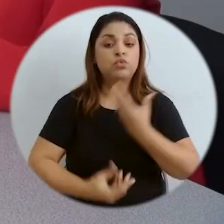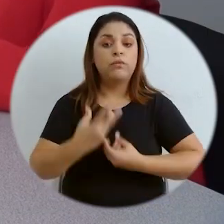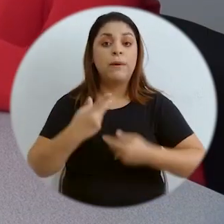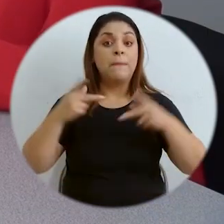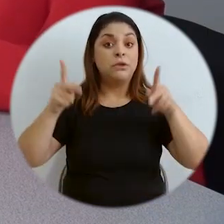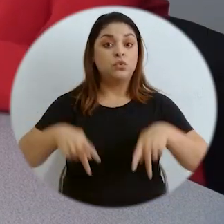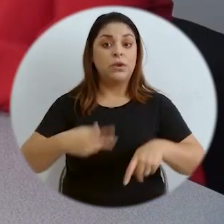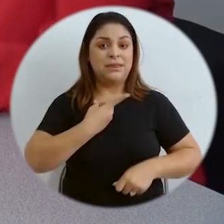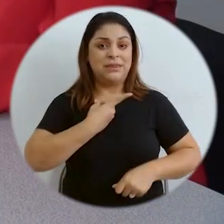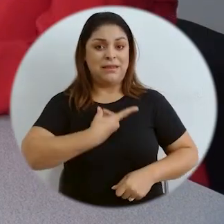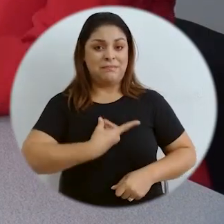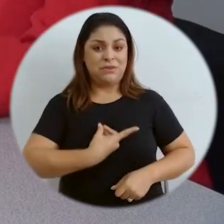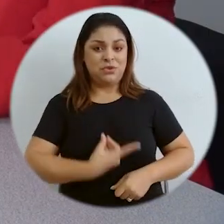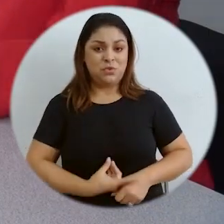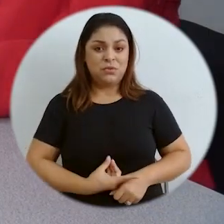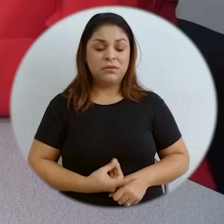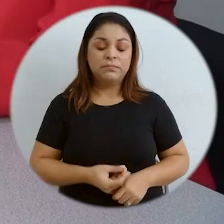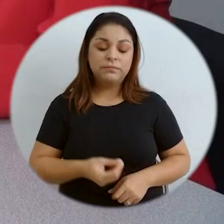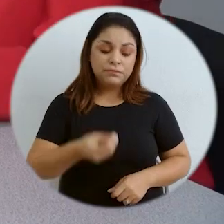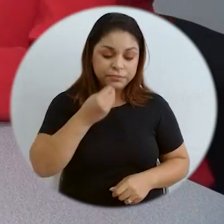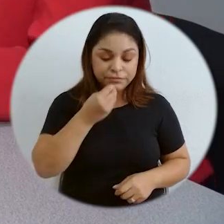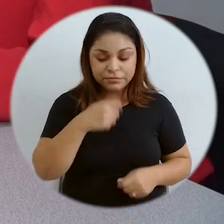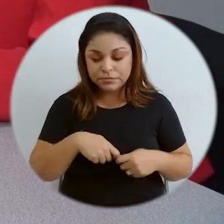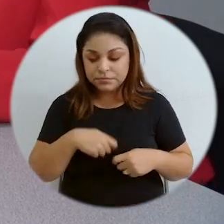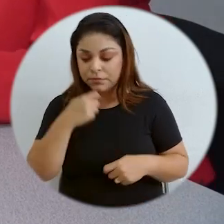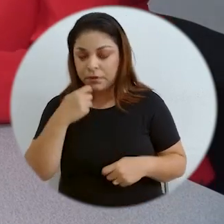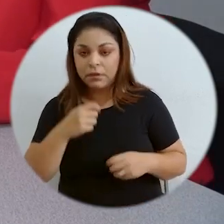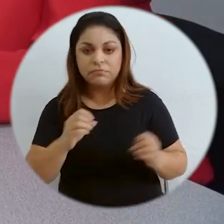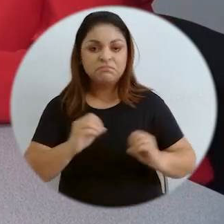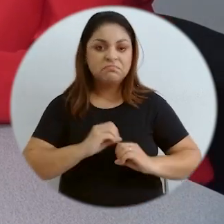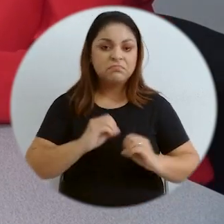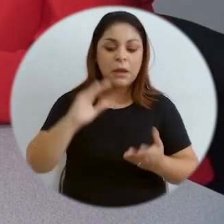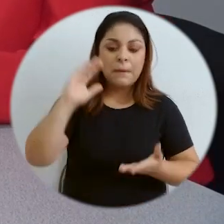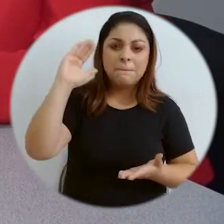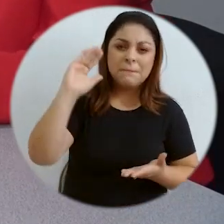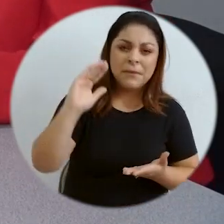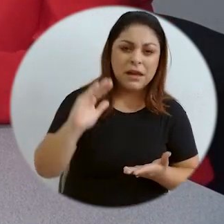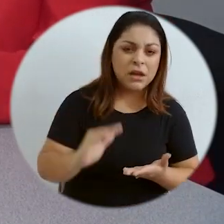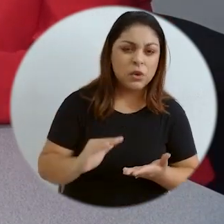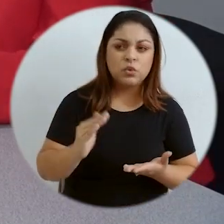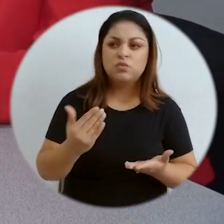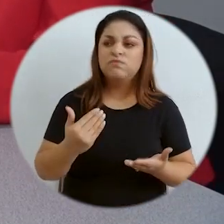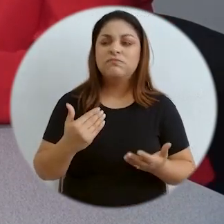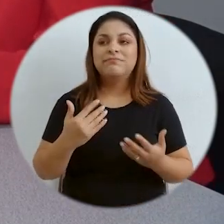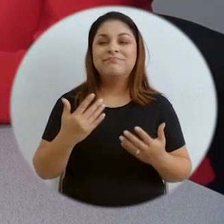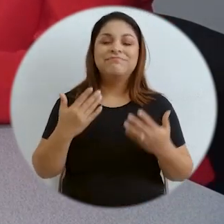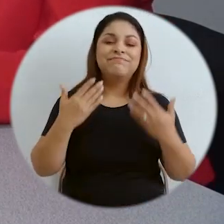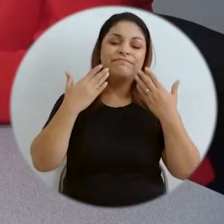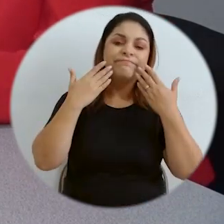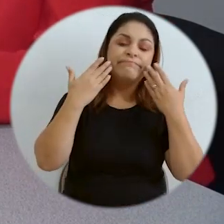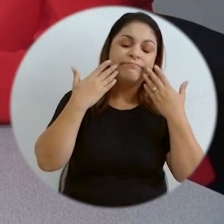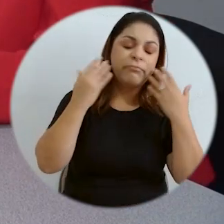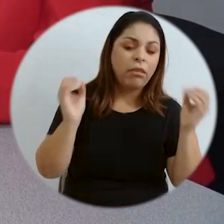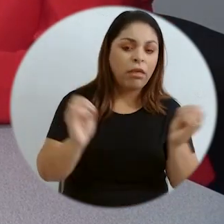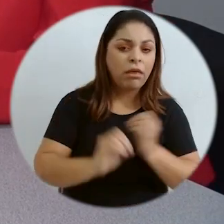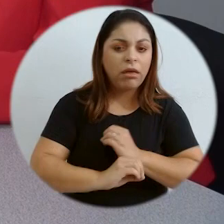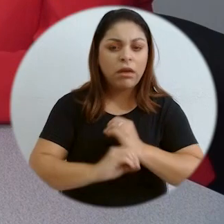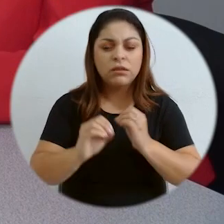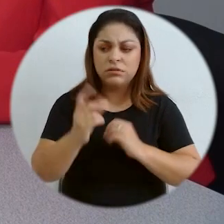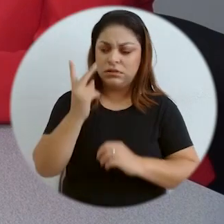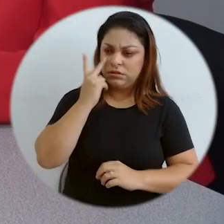personas con depresión muchas veces tienden a comer menos o ya no les generan placer las actividades que antes